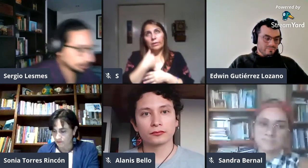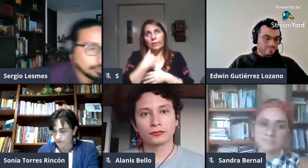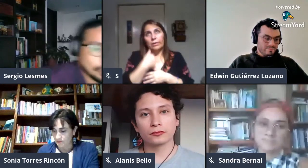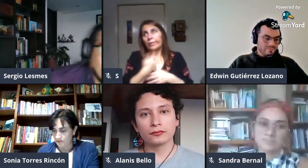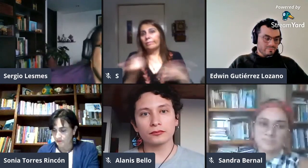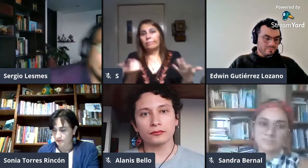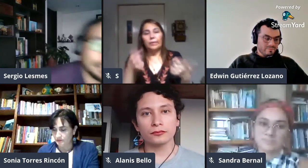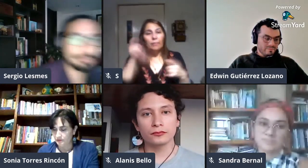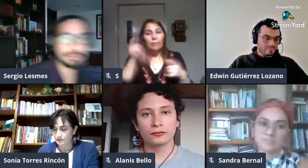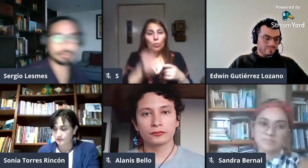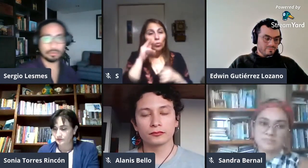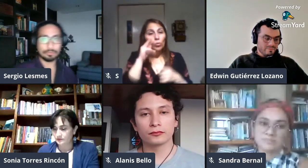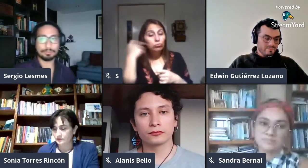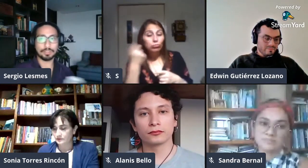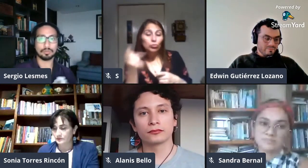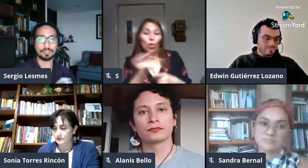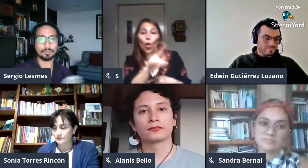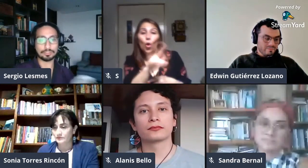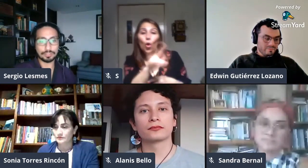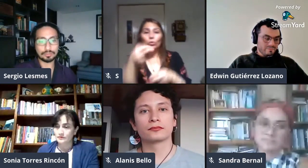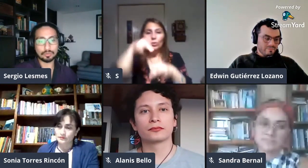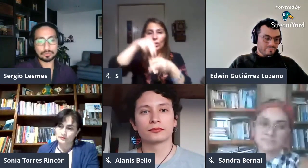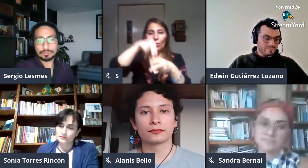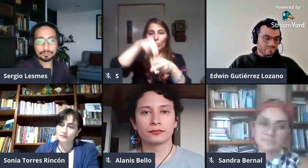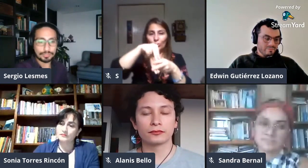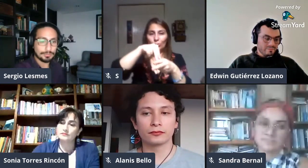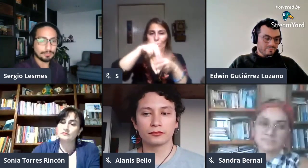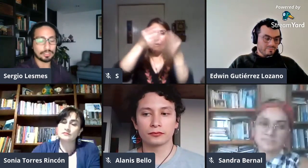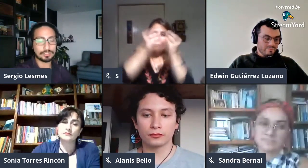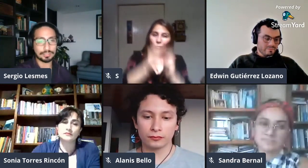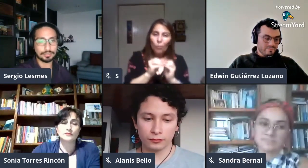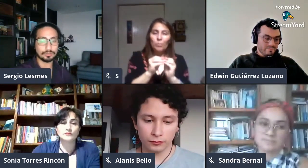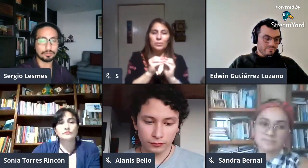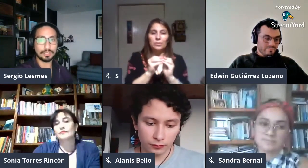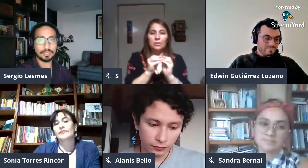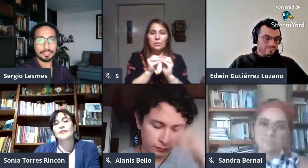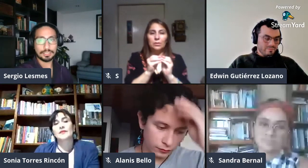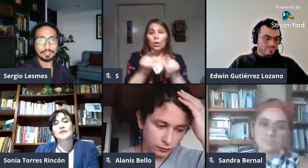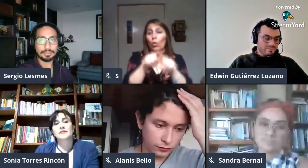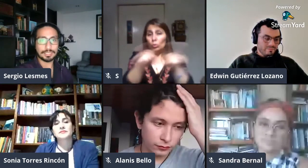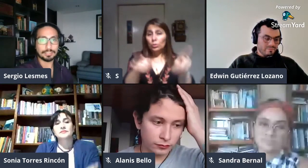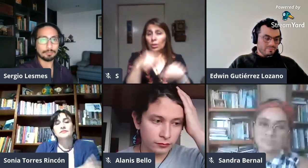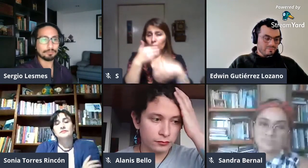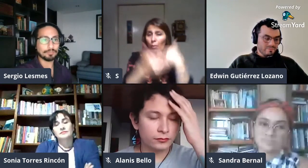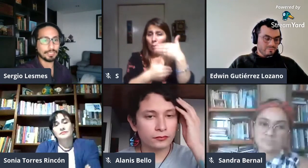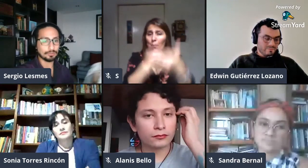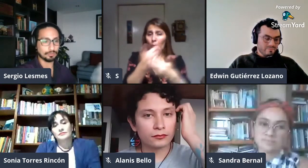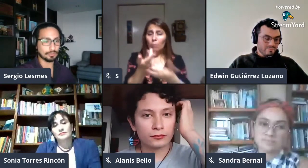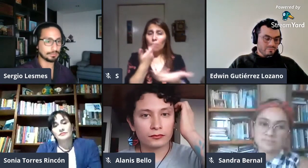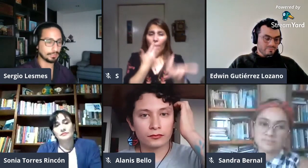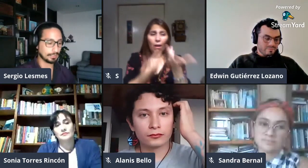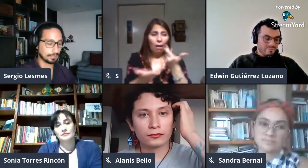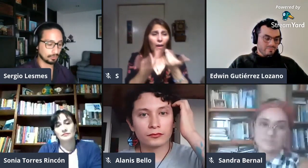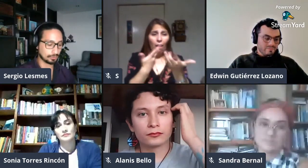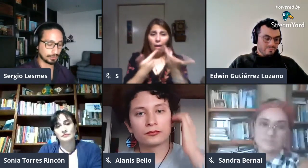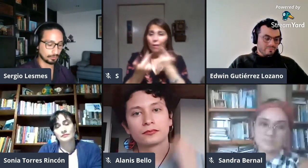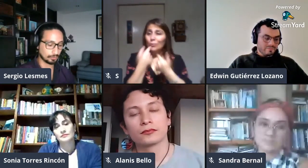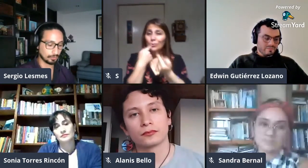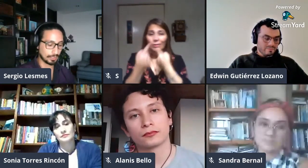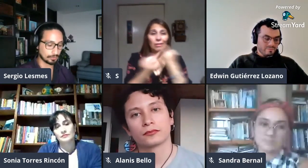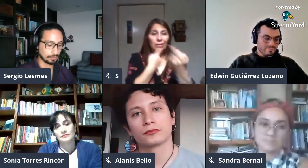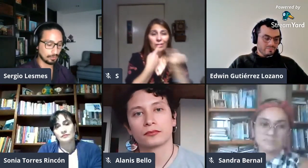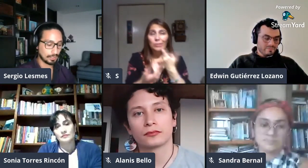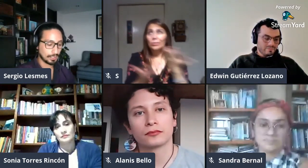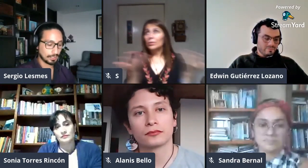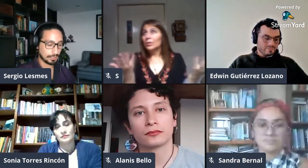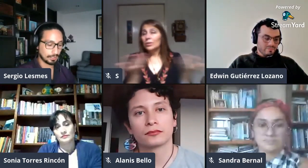buscar otros recursos a la mano, pero creo que esos recursos ustedes mismos los han ido y se han ido perfilando, ¿no? Es decir, recursos que en